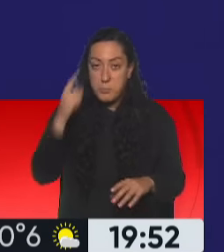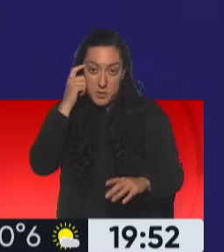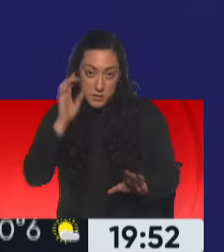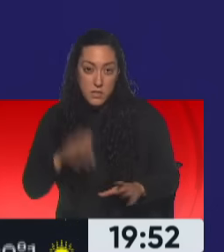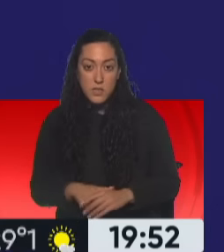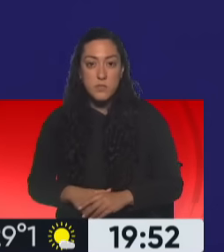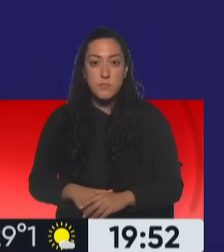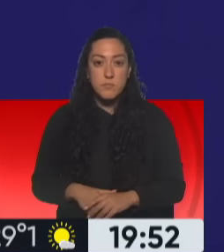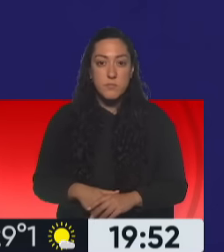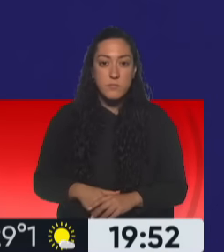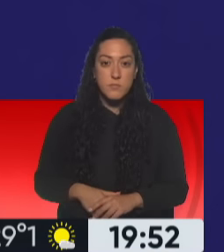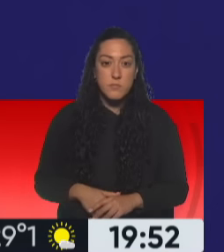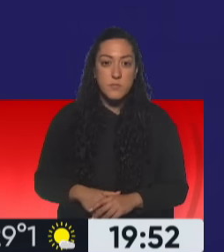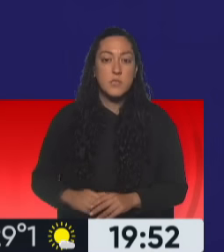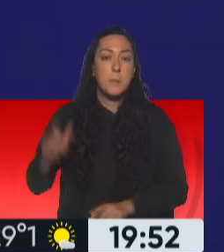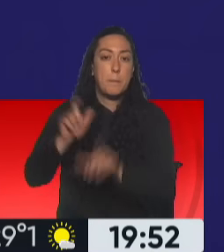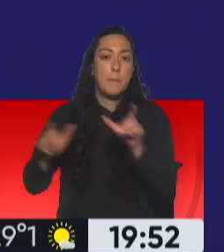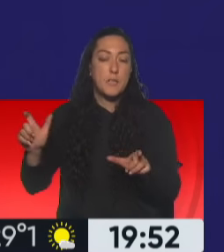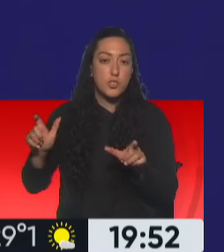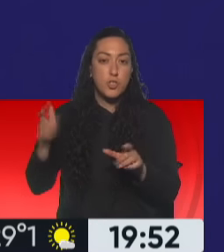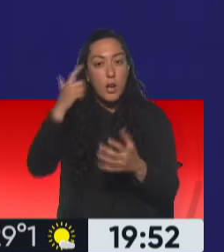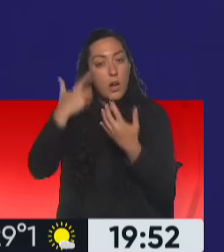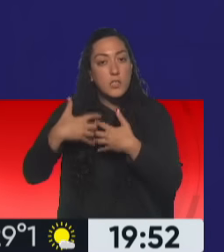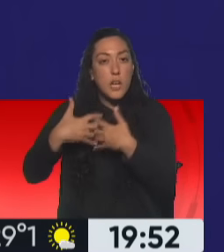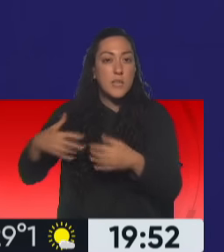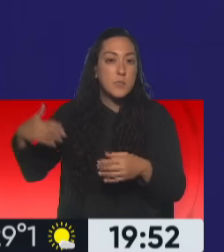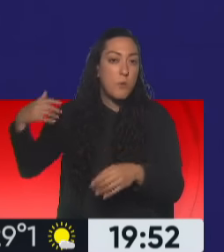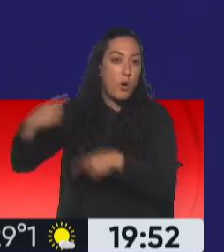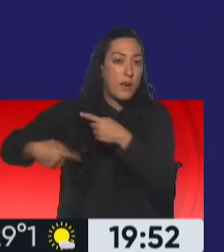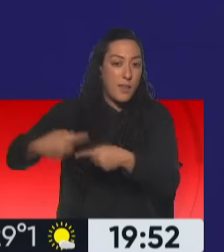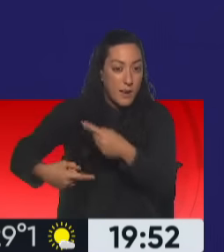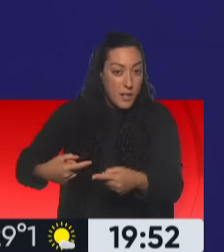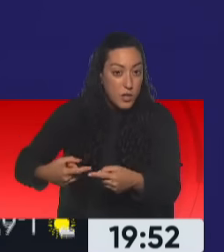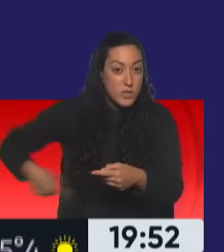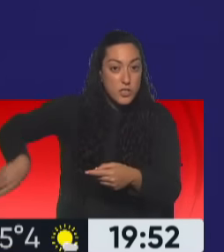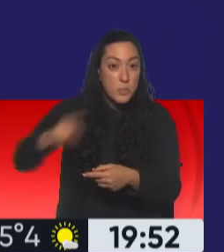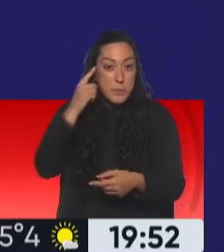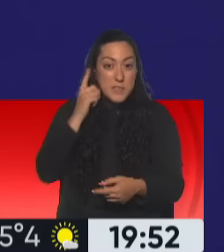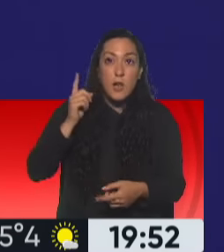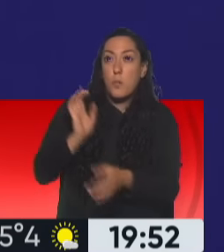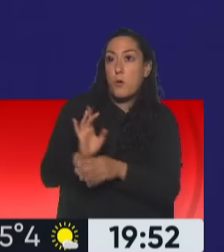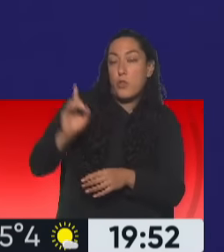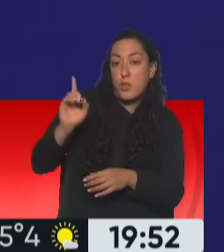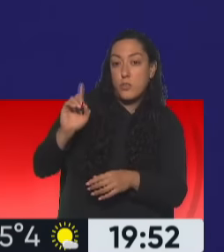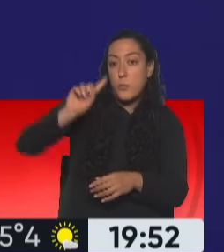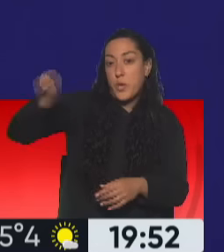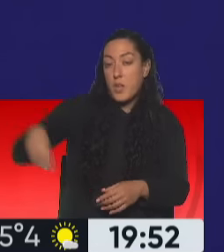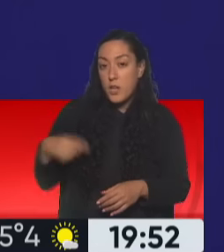Es decir, los herederos del racionalismo, pero los herederos del racionalismo, digamos, nos llevaron al